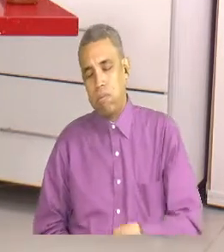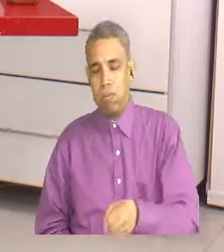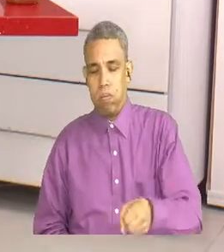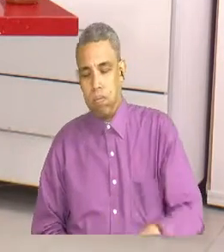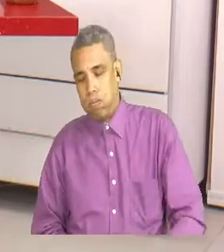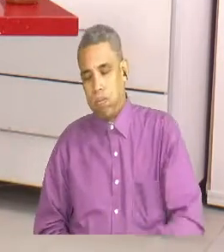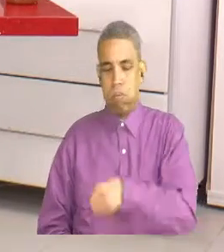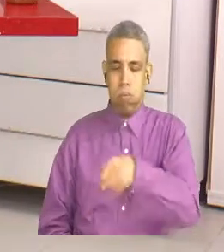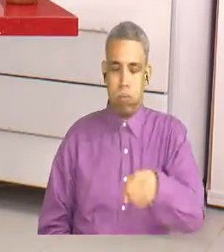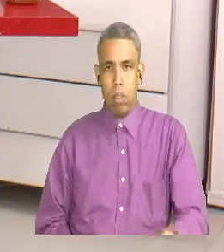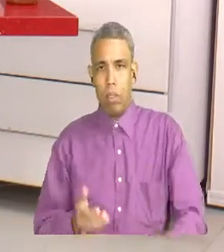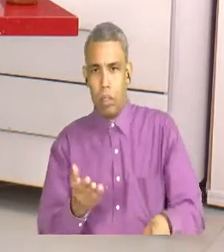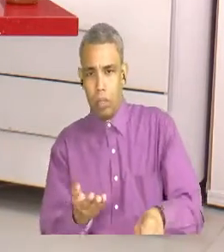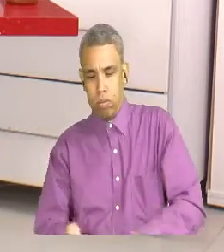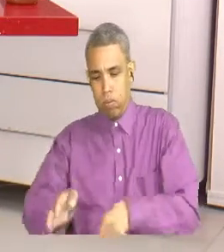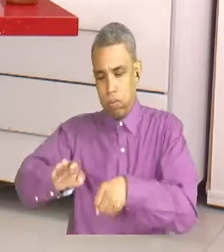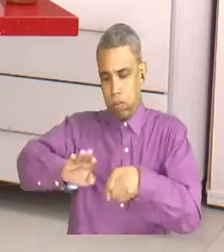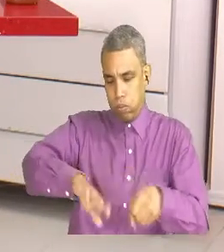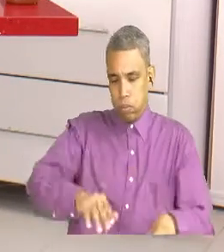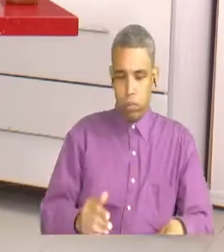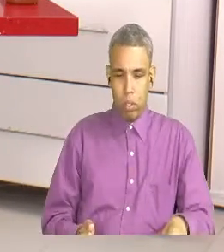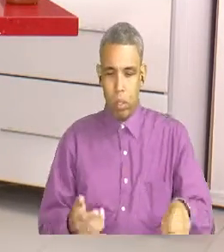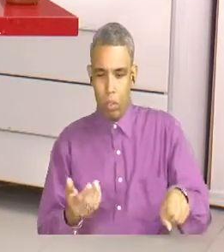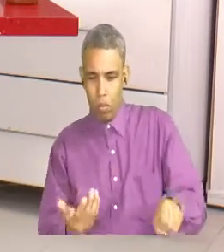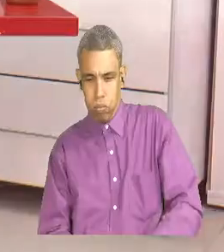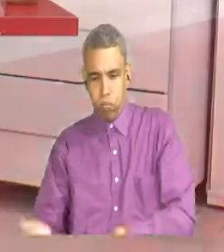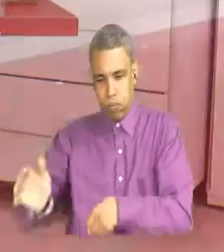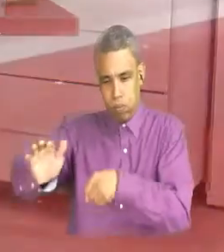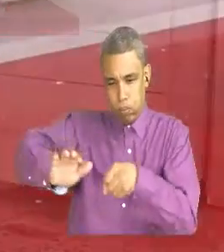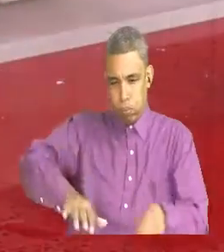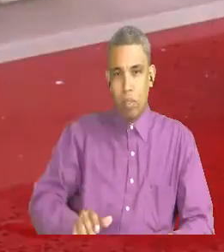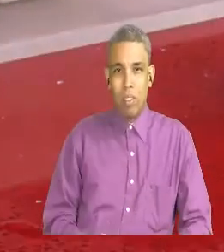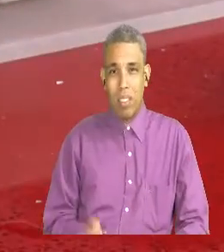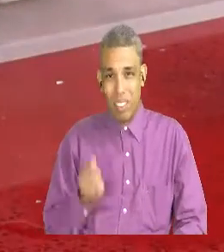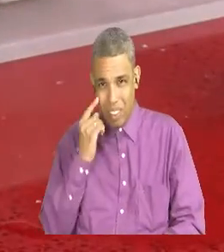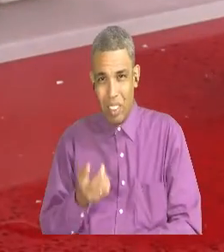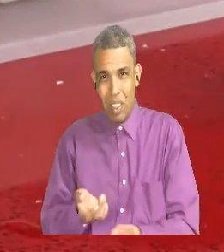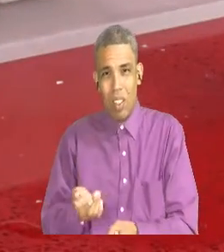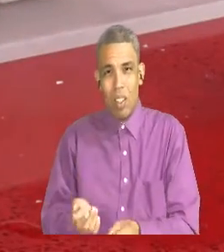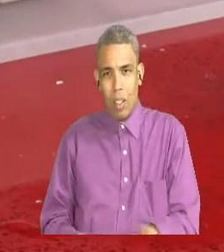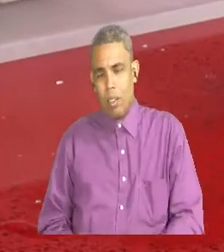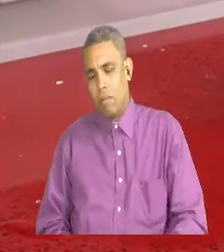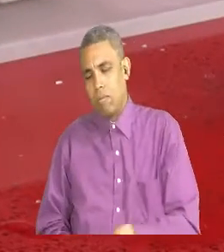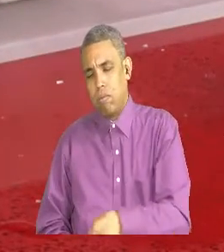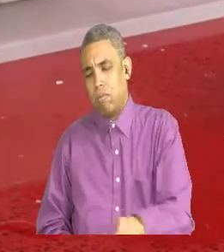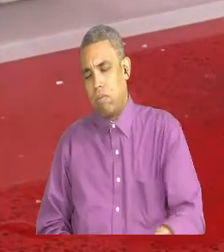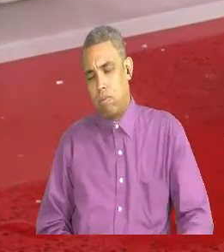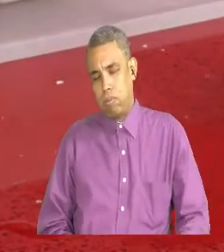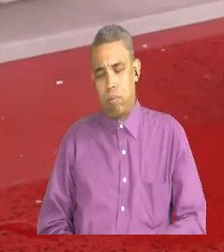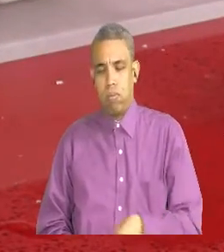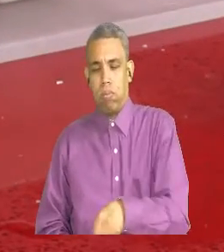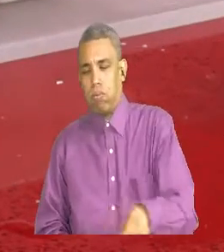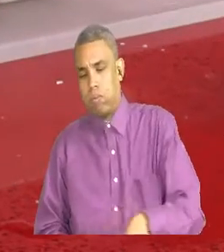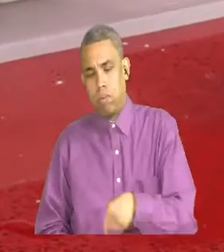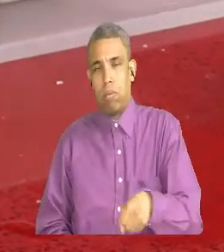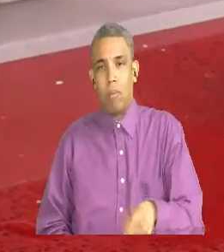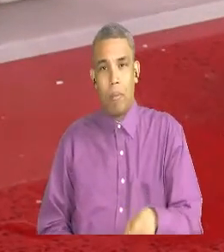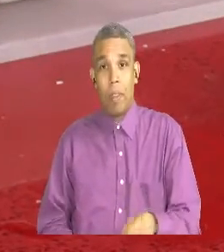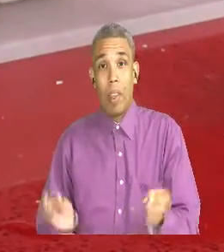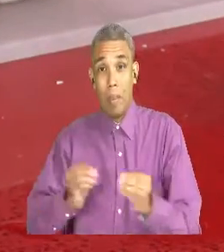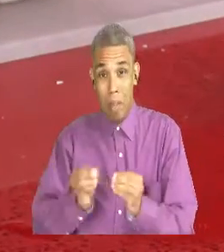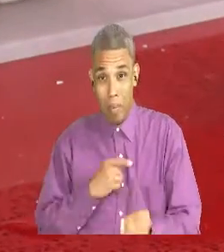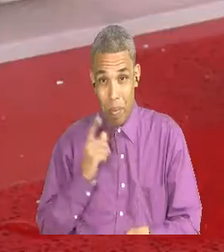llamar, la cebollita y el tomate, que sí. Es la base de la salsa, junto con la salsa napolitana. Okay. Acá